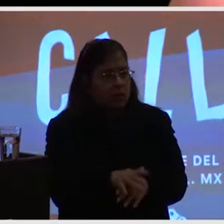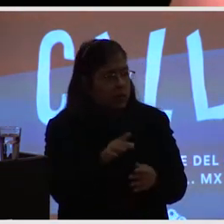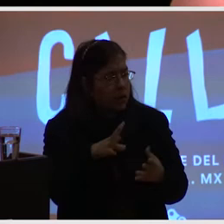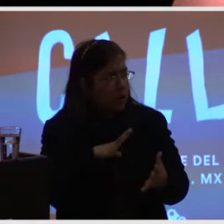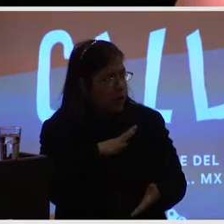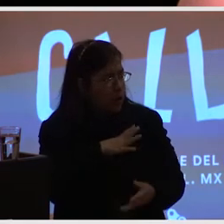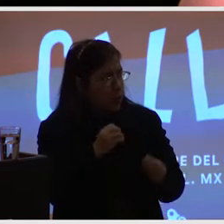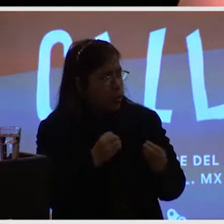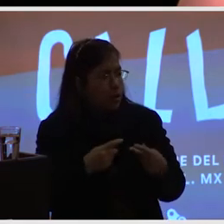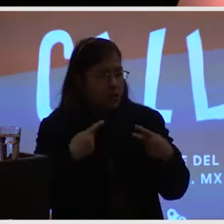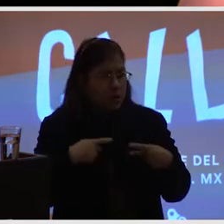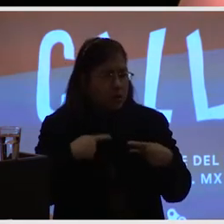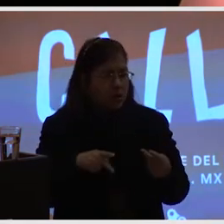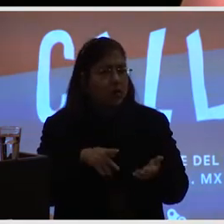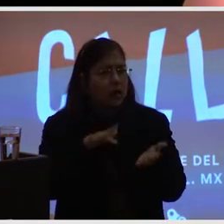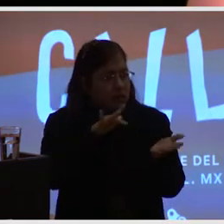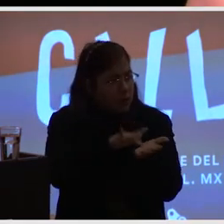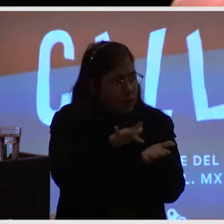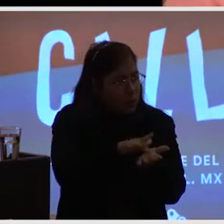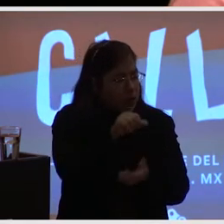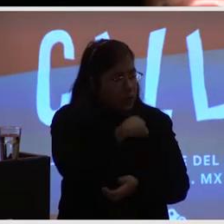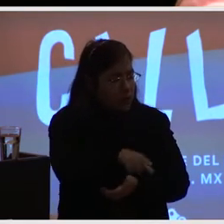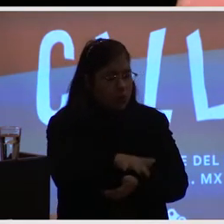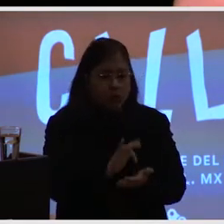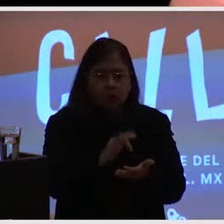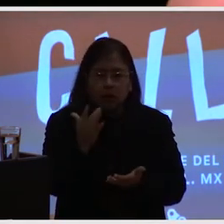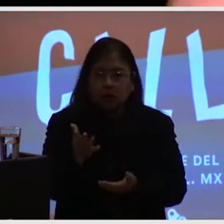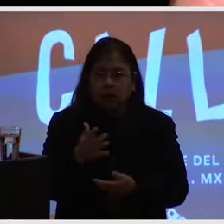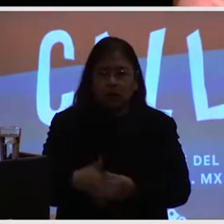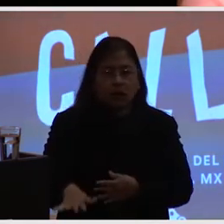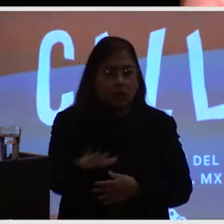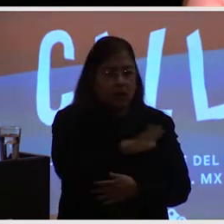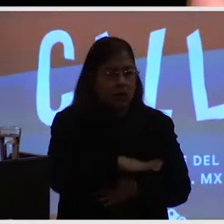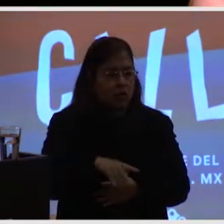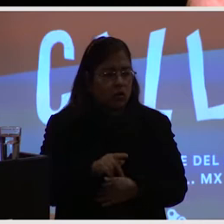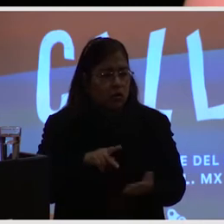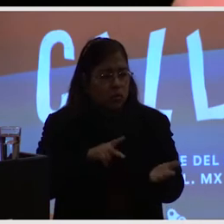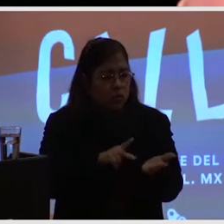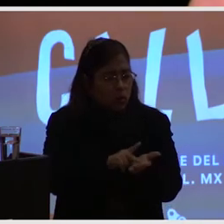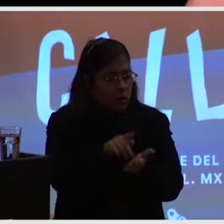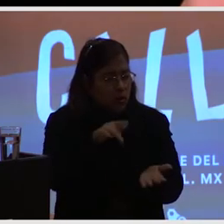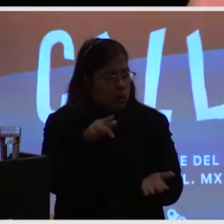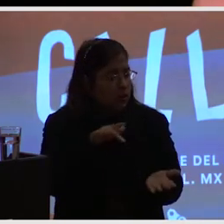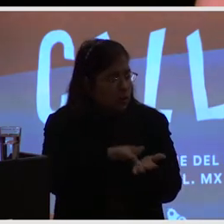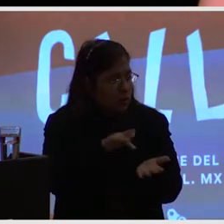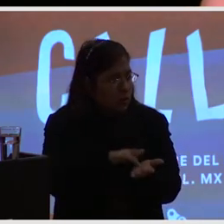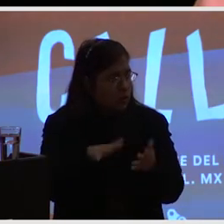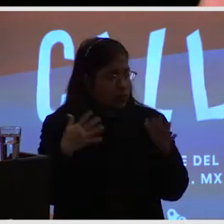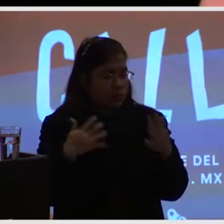apoyo de voluntariado que se ha apuntado a estas tareas también muchas gracias a todos los voluntarios voluntarios que están apoyándonos